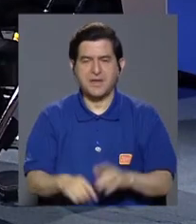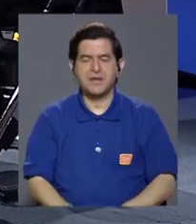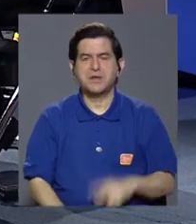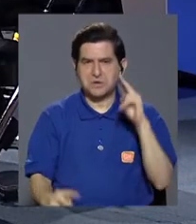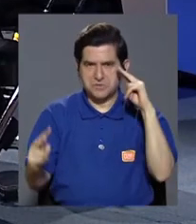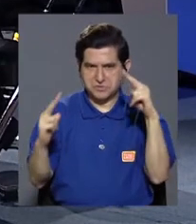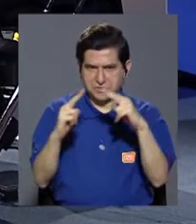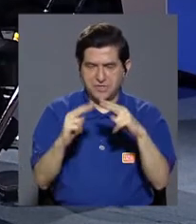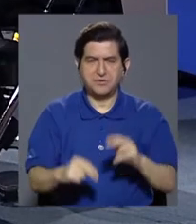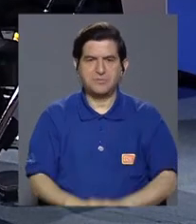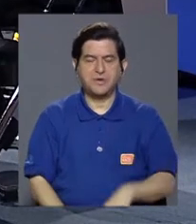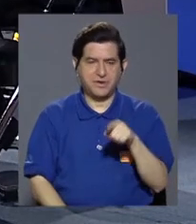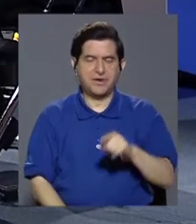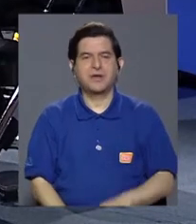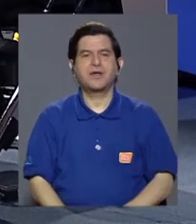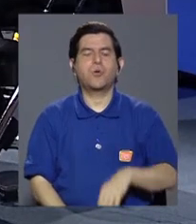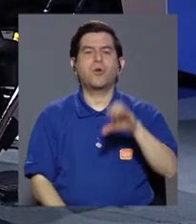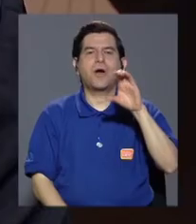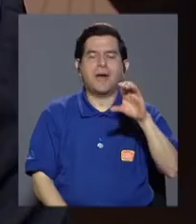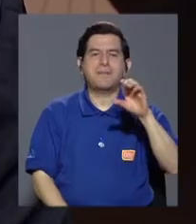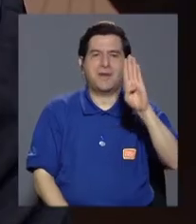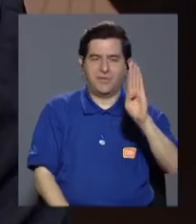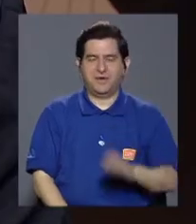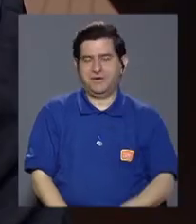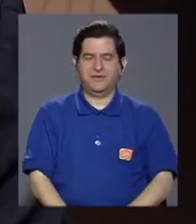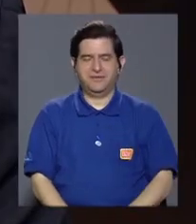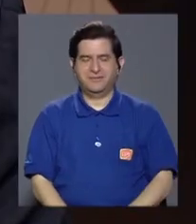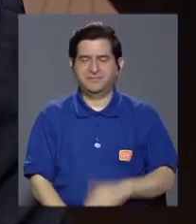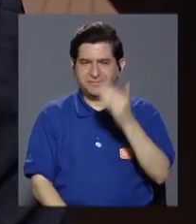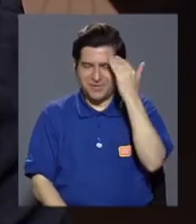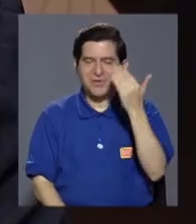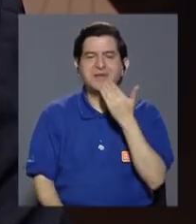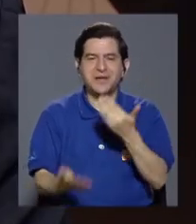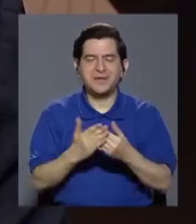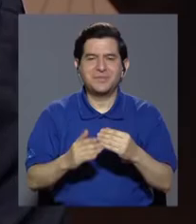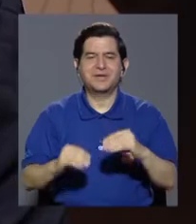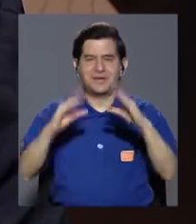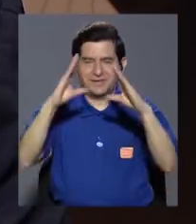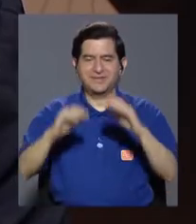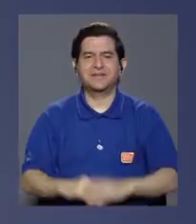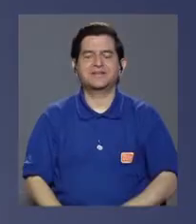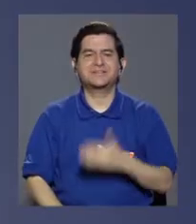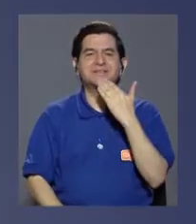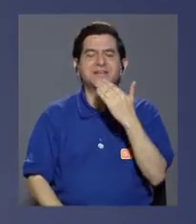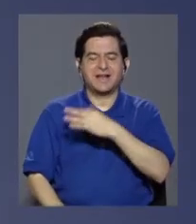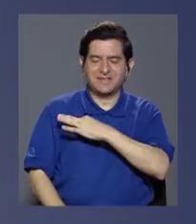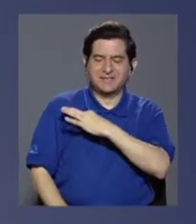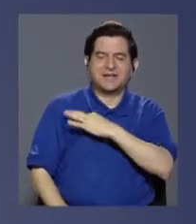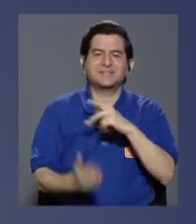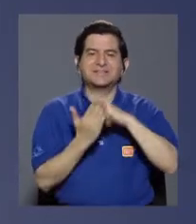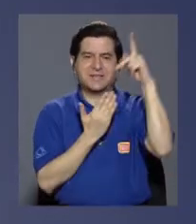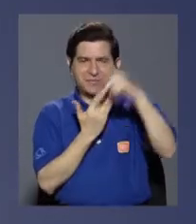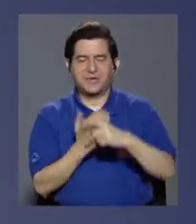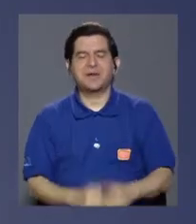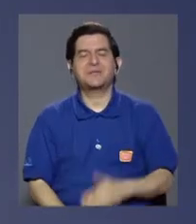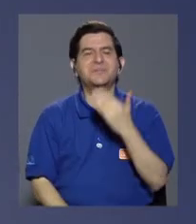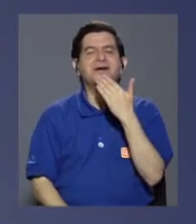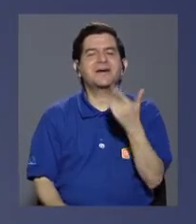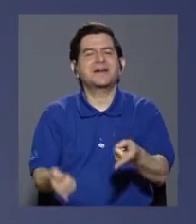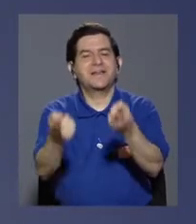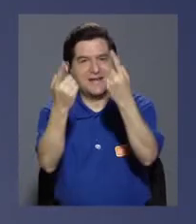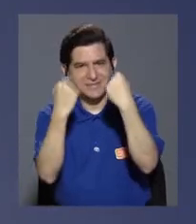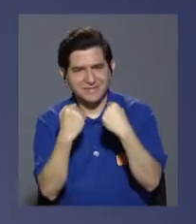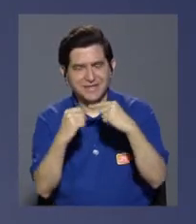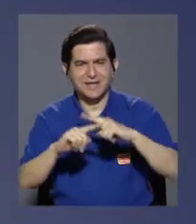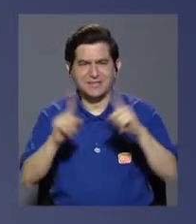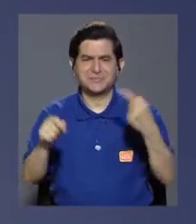conocido verdaderamente como don camilo bernal don camilo qué tal hola buenos días gracias por la invitación al programa muchas gracias por venir pero sobre